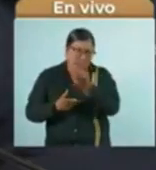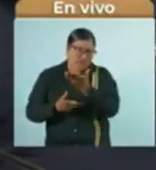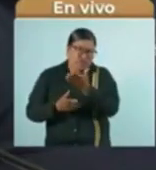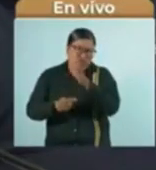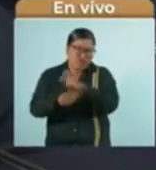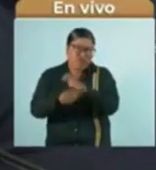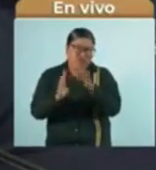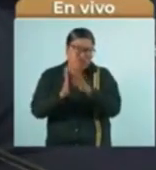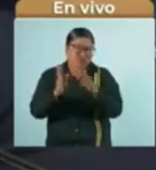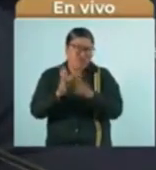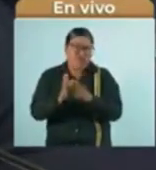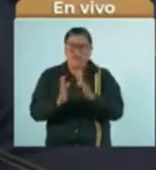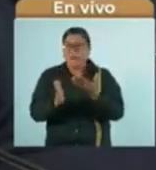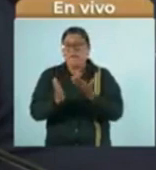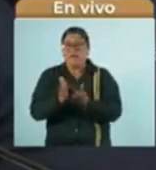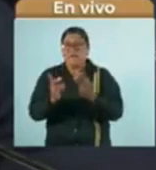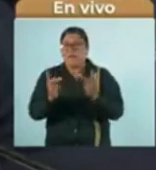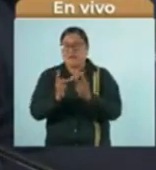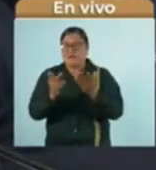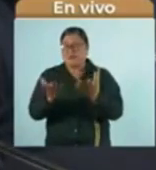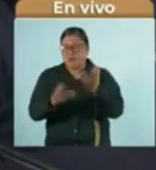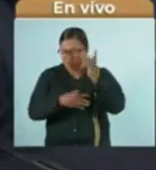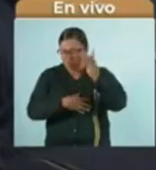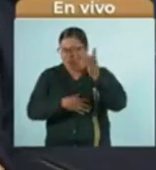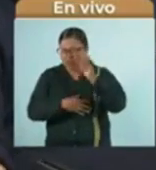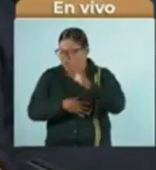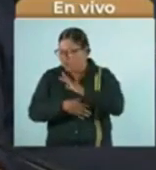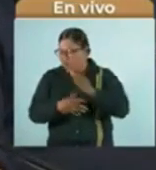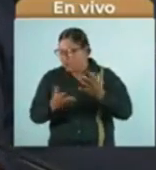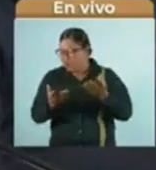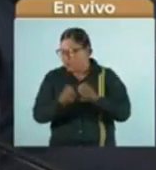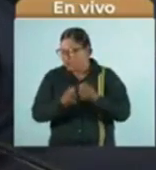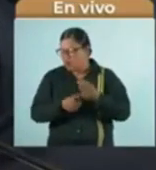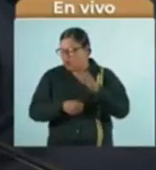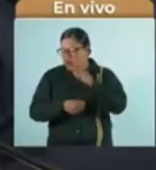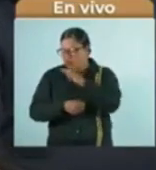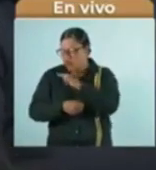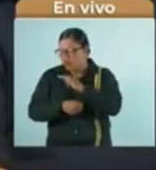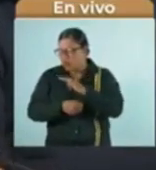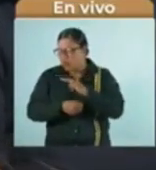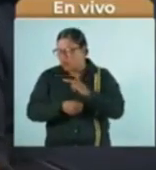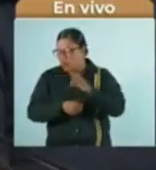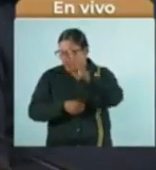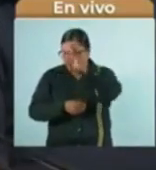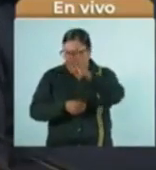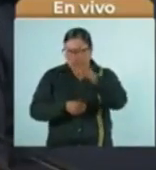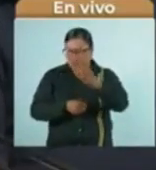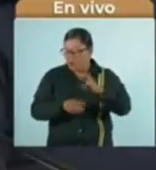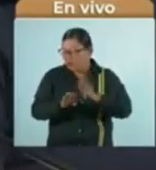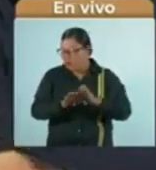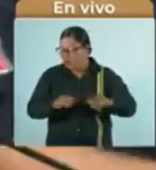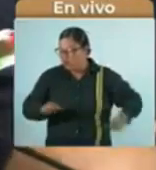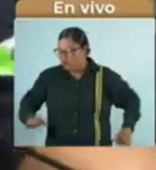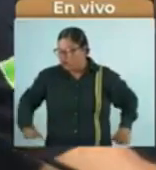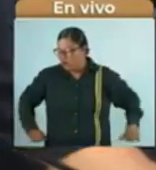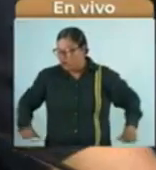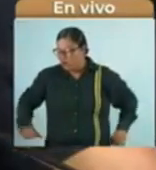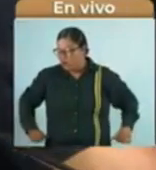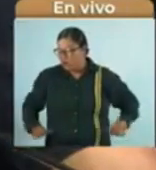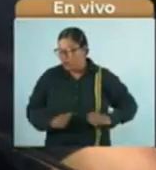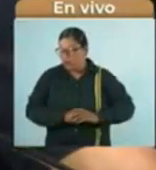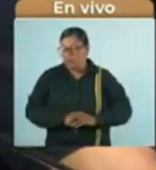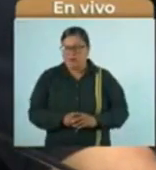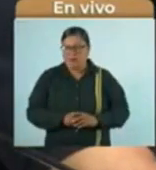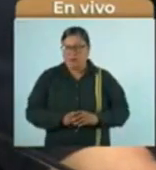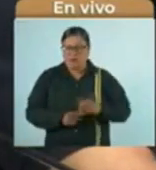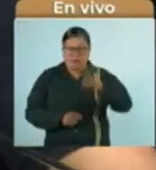y se ha comprobado. Entonces, ojalá nos unamos pronto con ellos y que pues desistan de esta actividad que nada los beneficia a